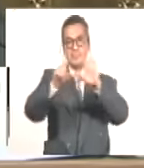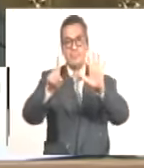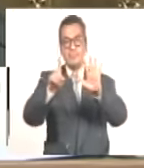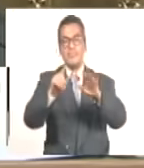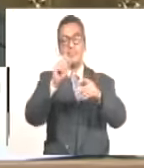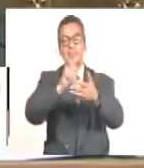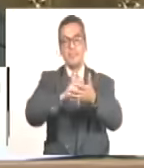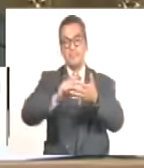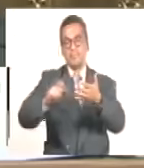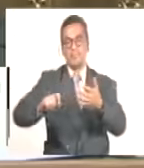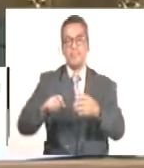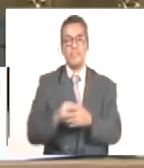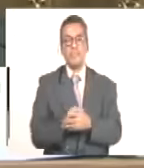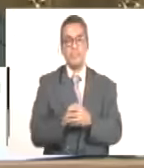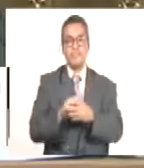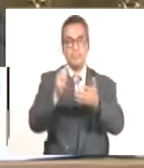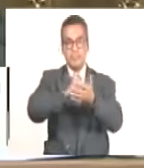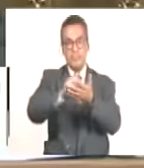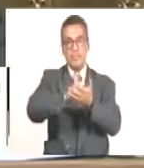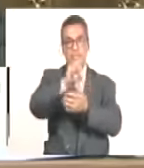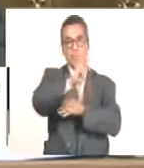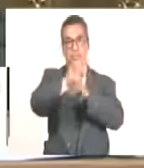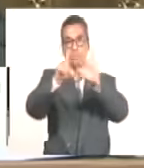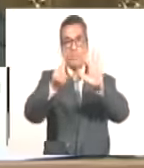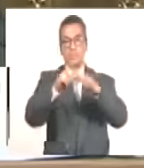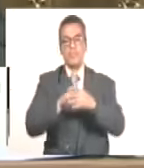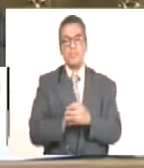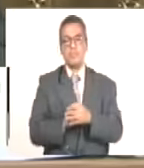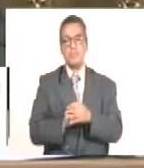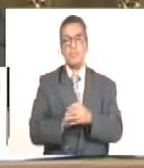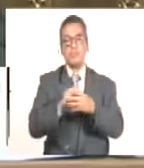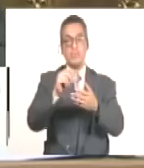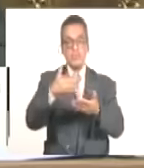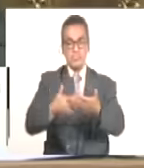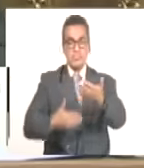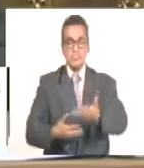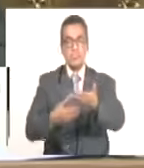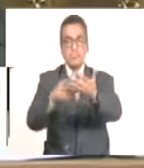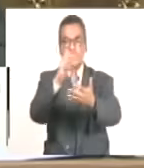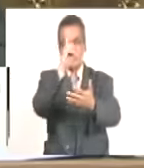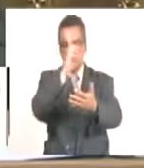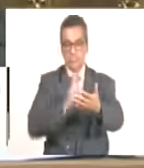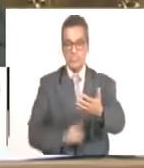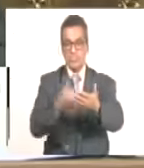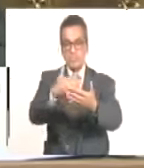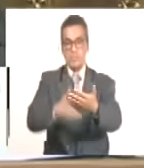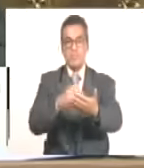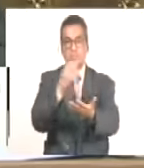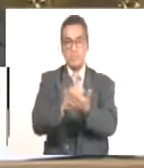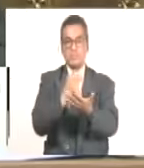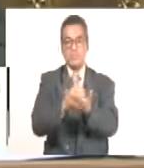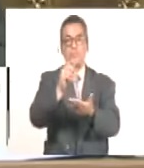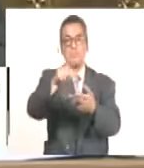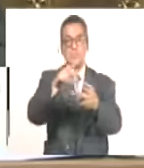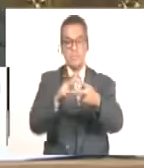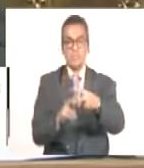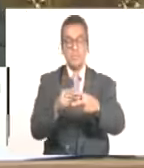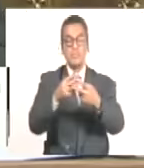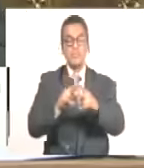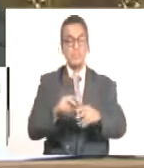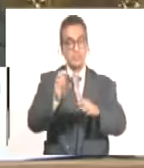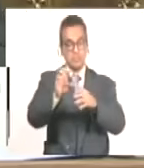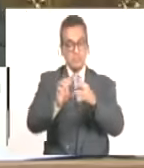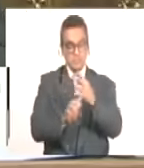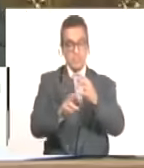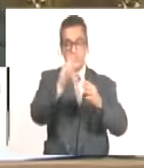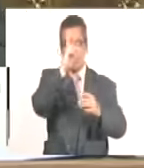cual queda redactado en los siguientes términos. Artículo 46, el certificado de la discapacidad es el documento que valida el grado, tipo y característica